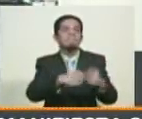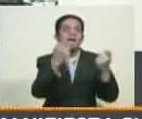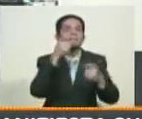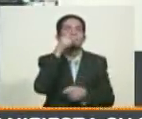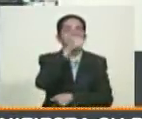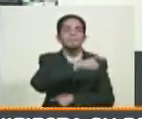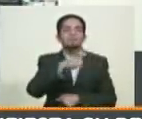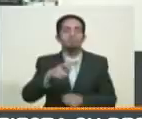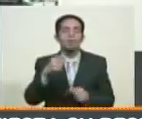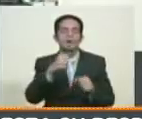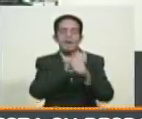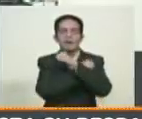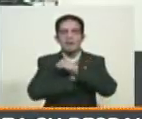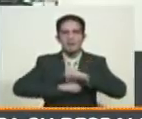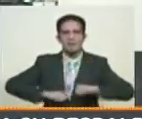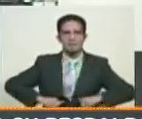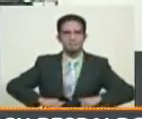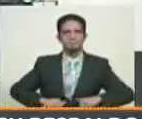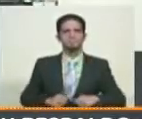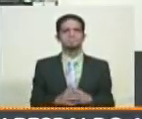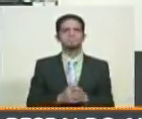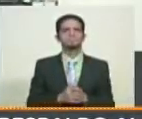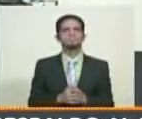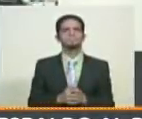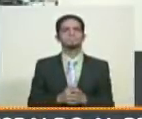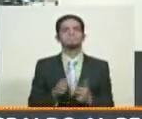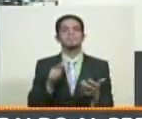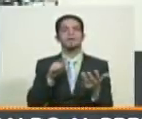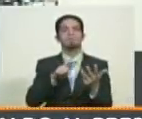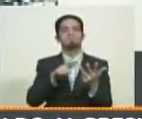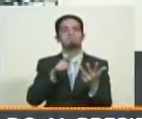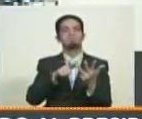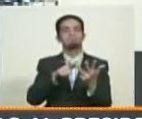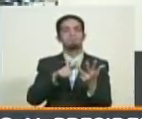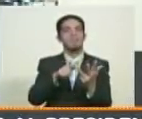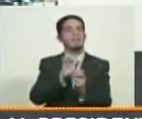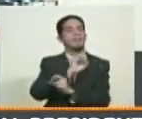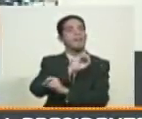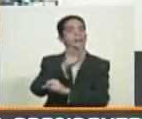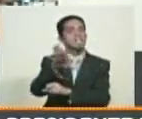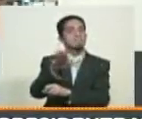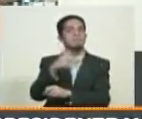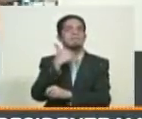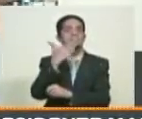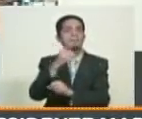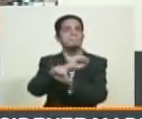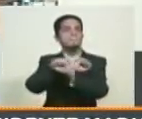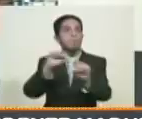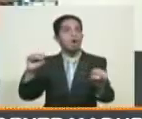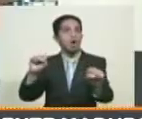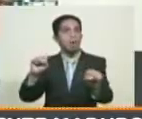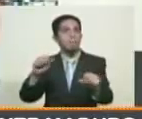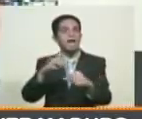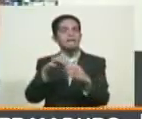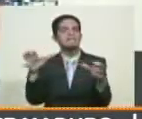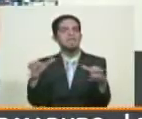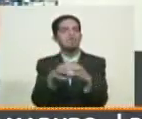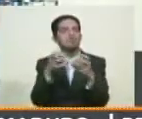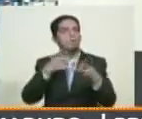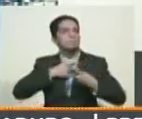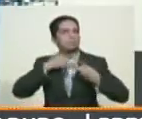de los funcionarios heridos, lanzamiento de artefacto explosivo en reuniones